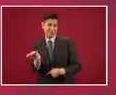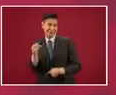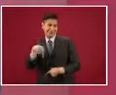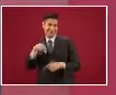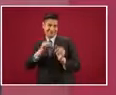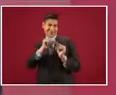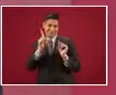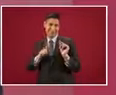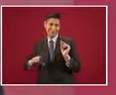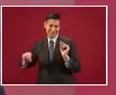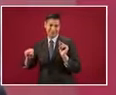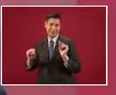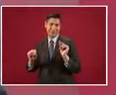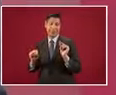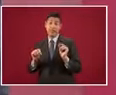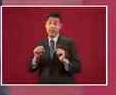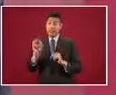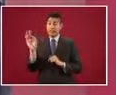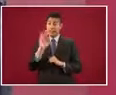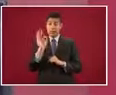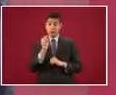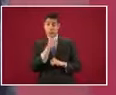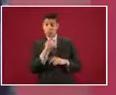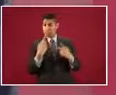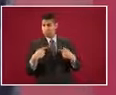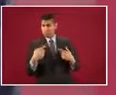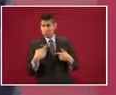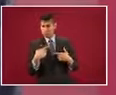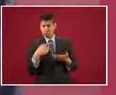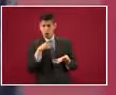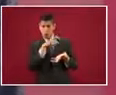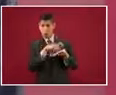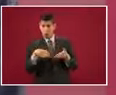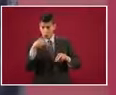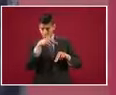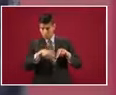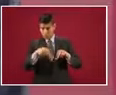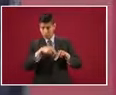Entonces, el que compre un número, un cachito, está